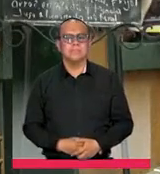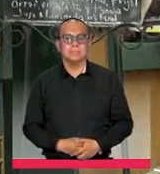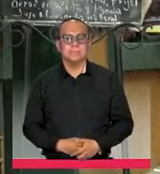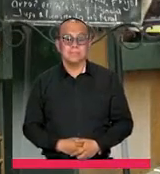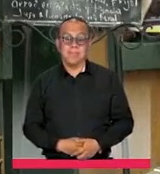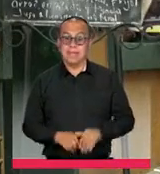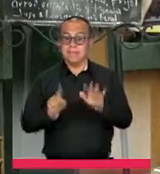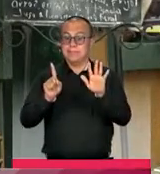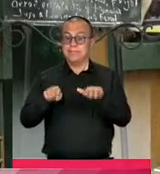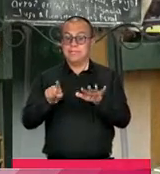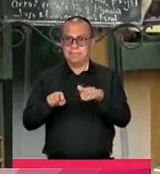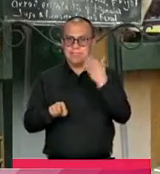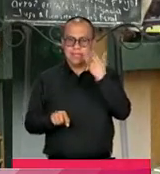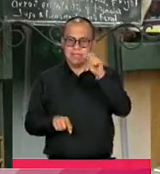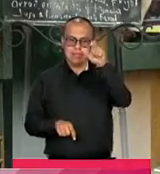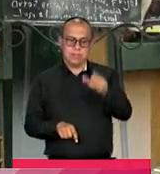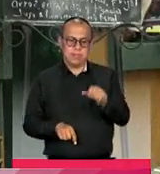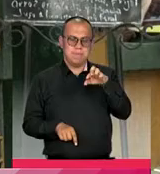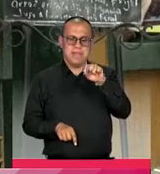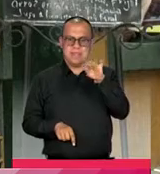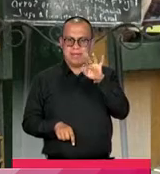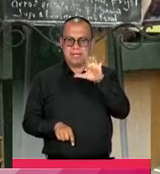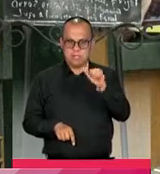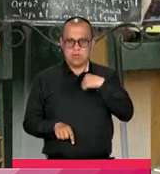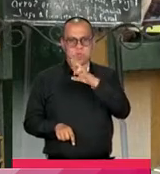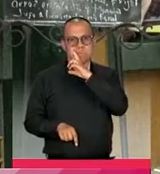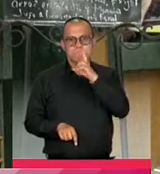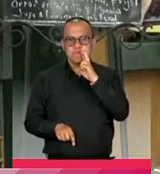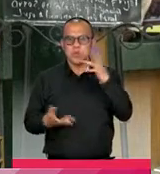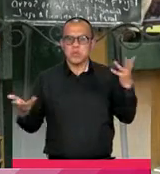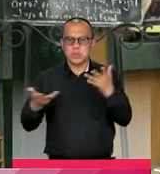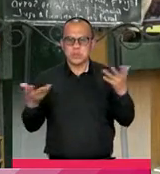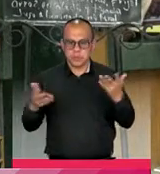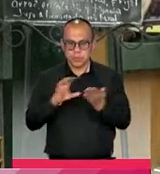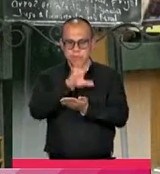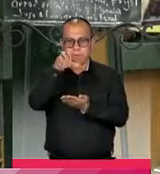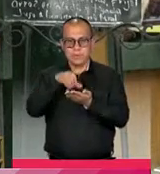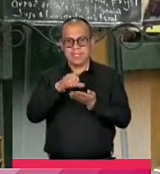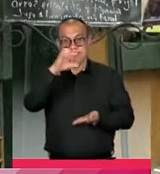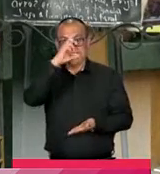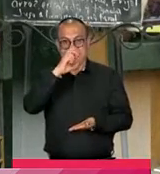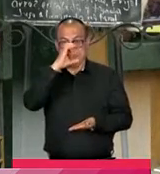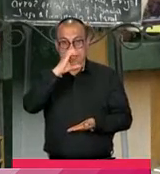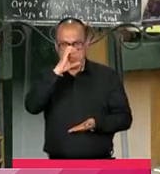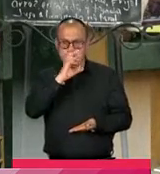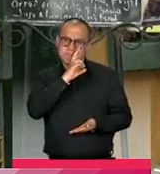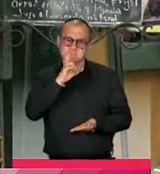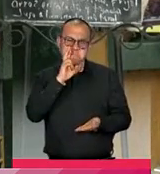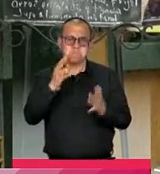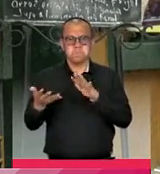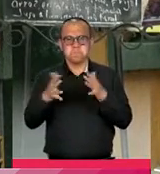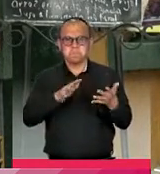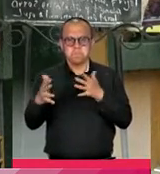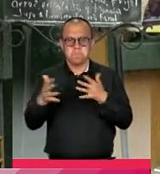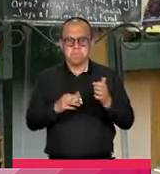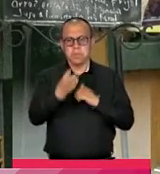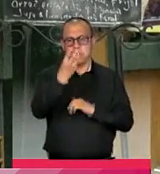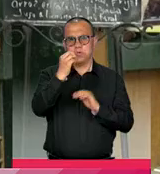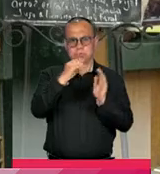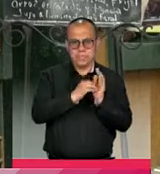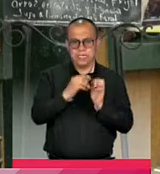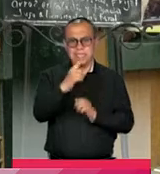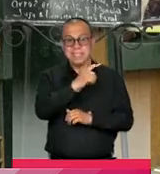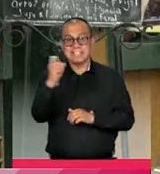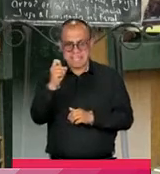Hace 6 meses, Patricia Henao tenía su restaurante ubicado aquí, en el sector de Chapinero, donde vendía aproximadamente entre 80 y